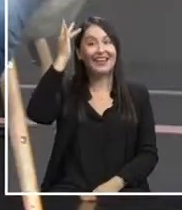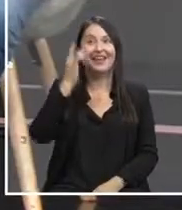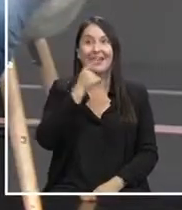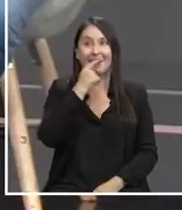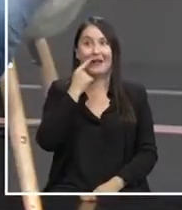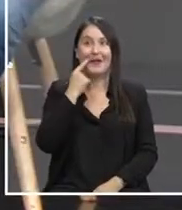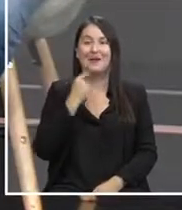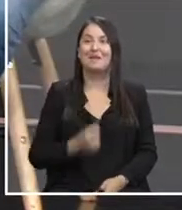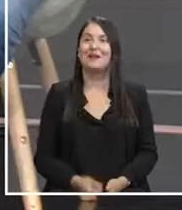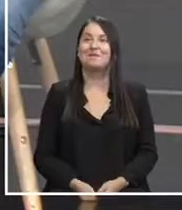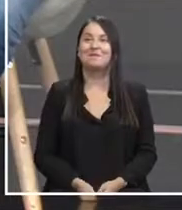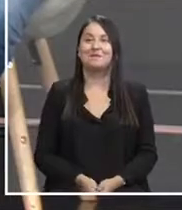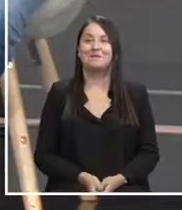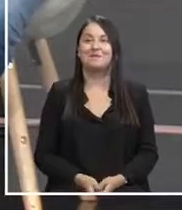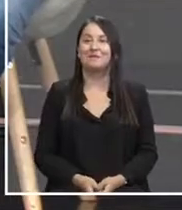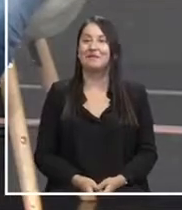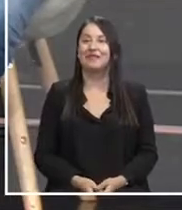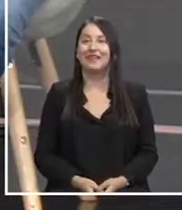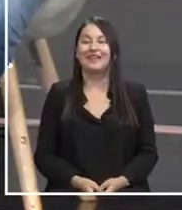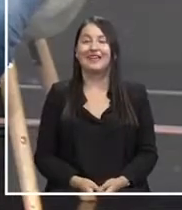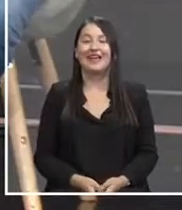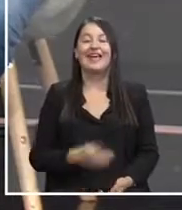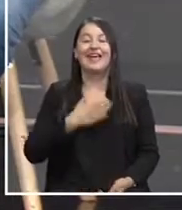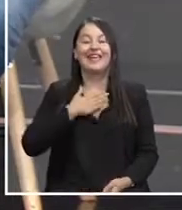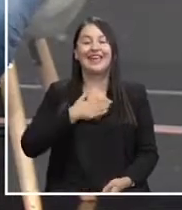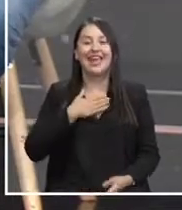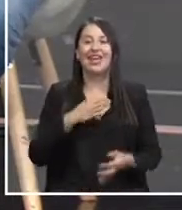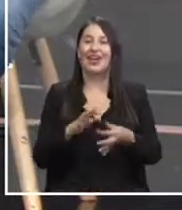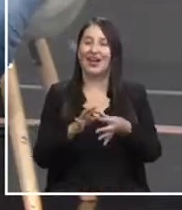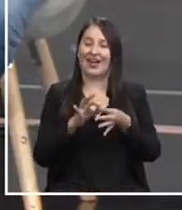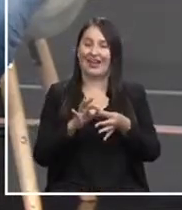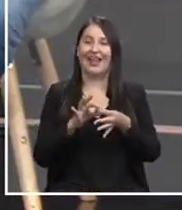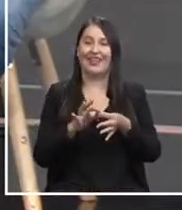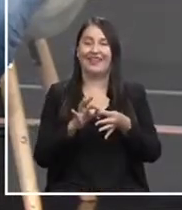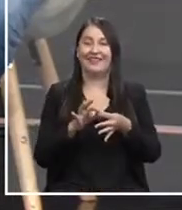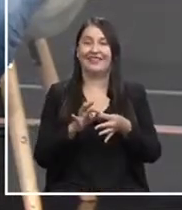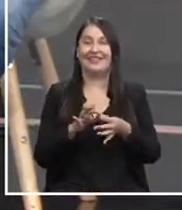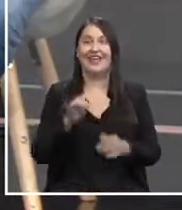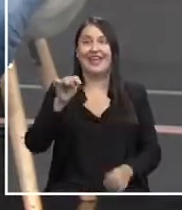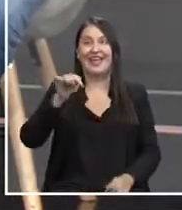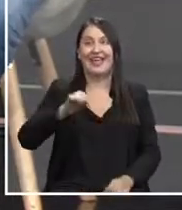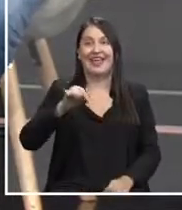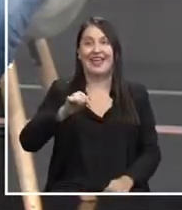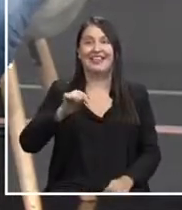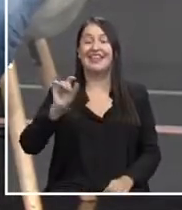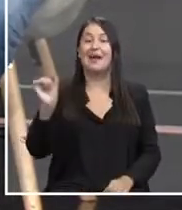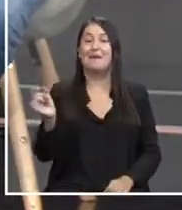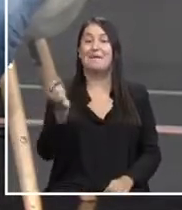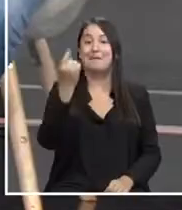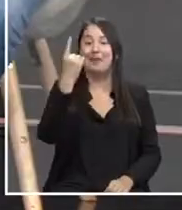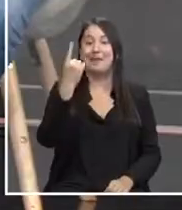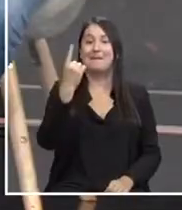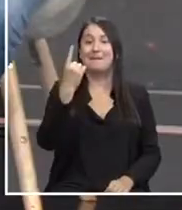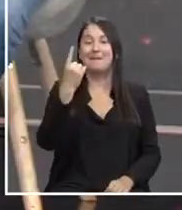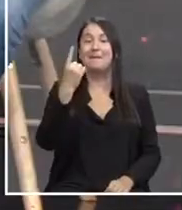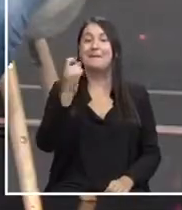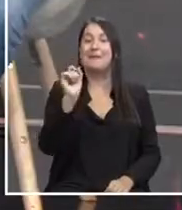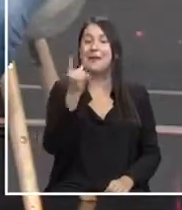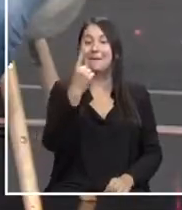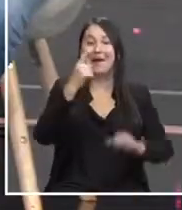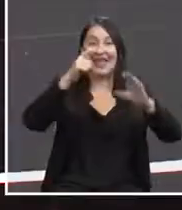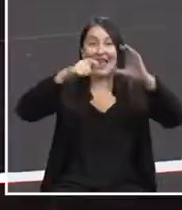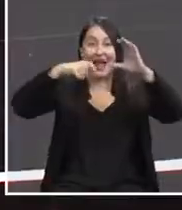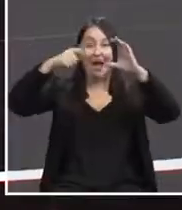blanco. Un sabio el hombre, hay que decirlo. Oye, les quiero agradecer. Yo encuentro que este debería ser el primer capítulo de una serie de conversaciones que